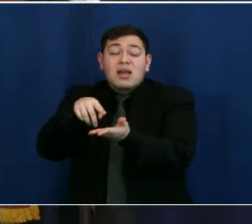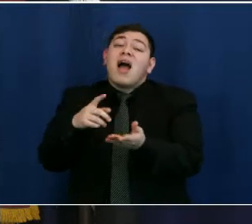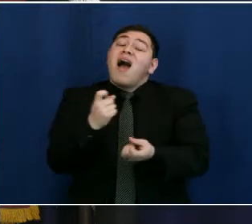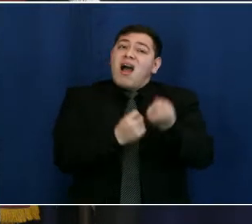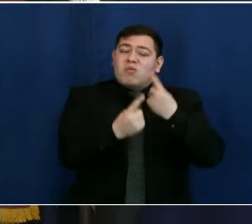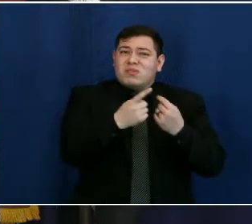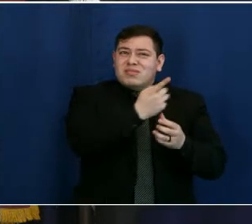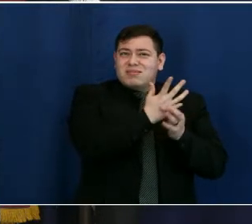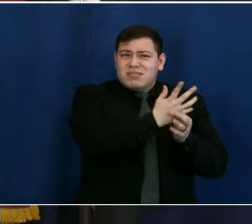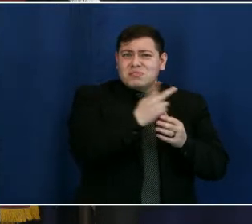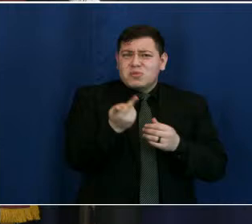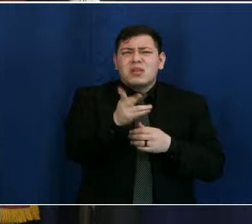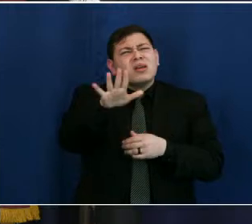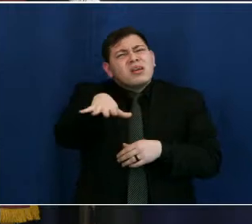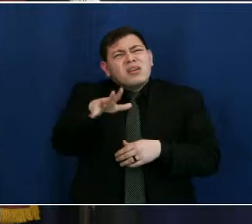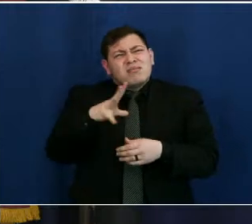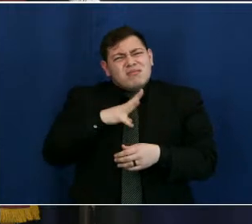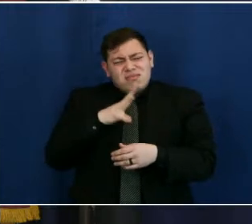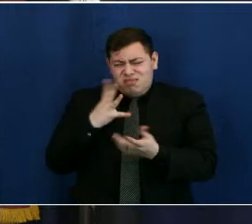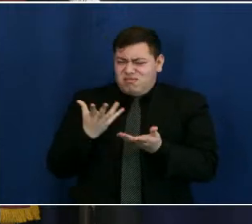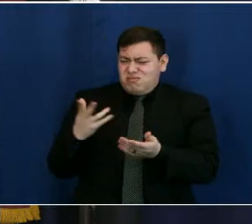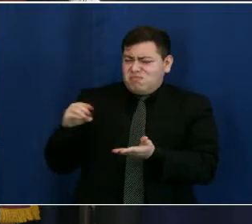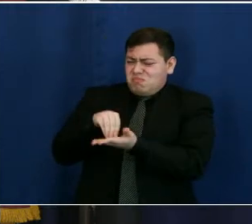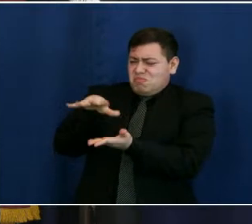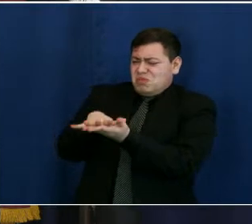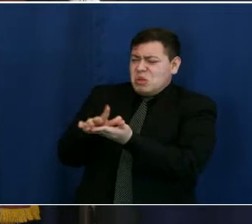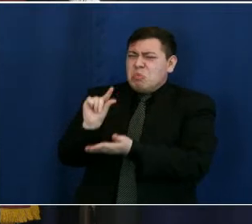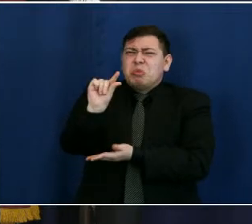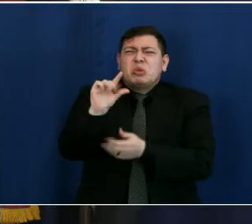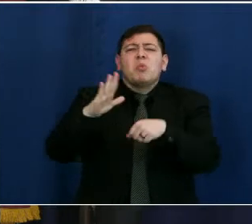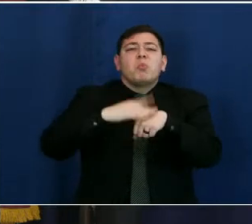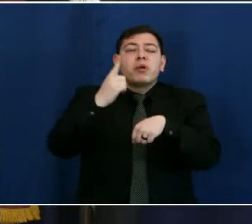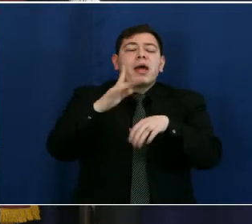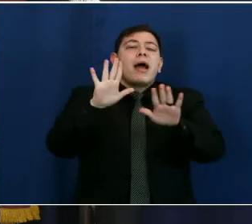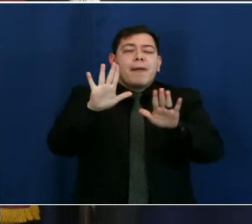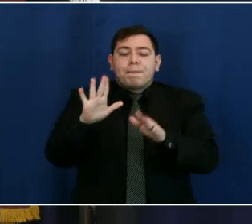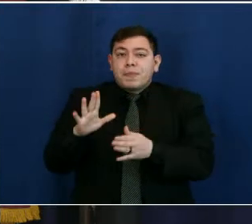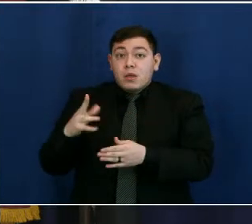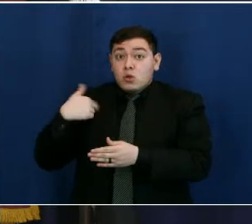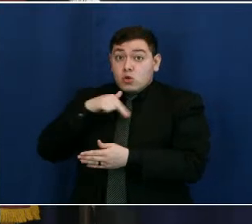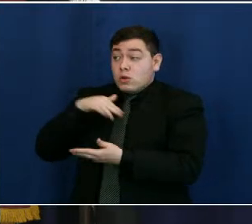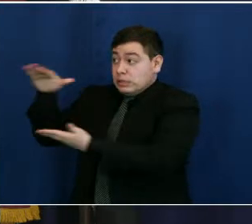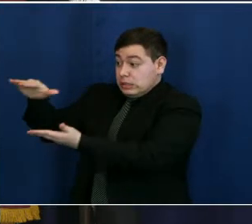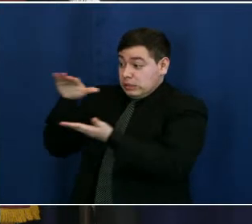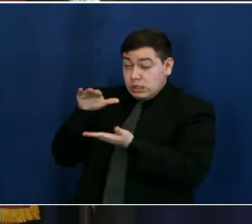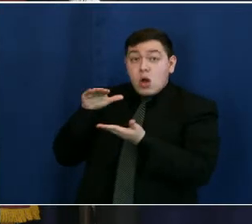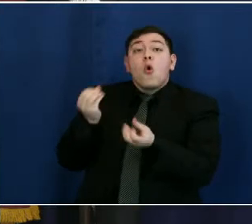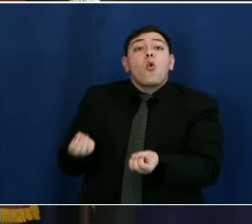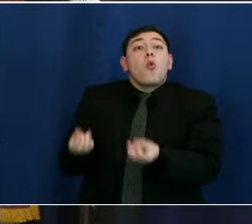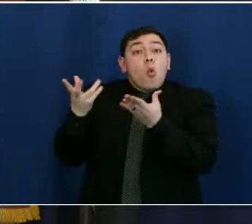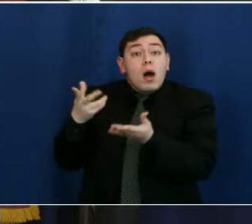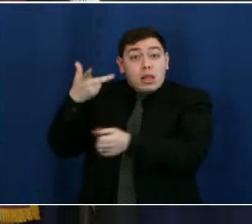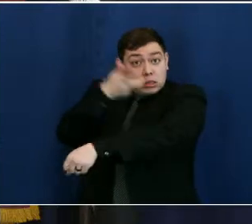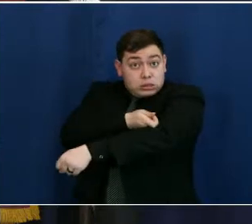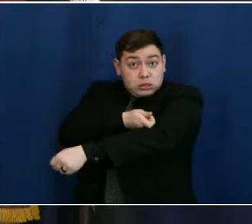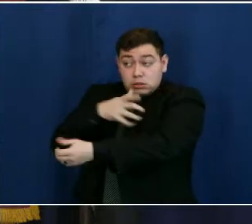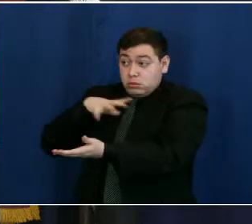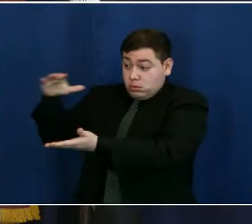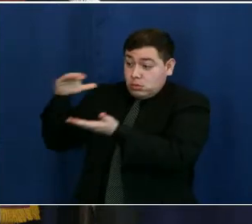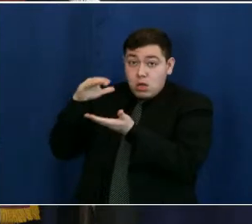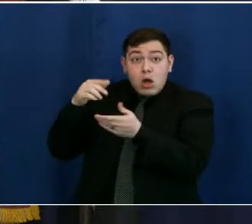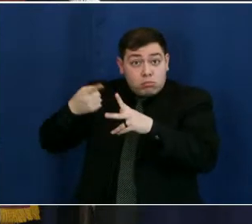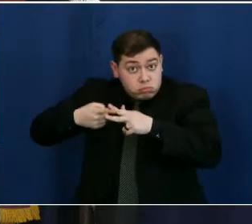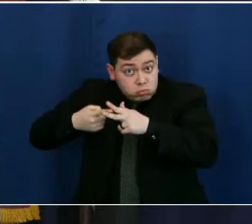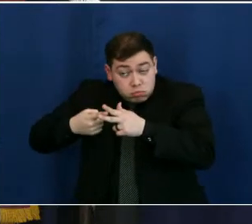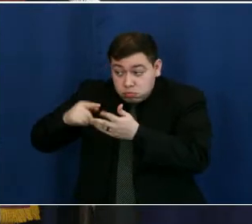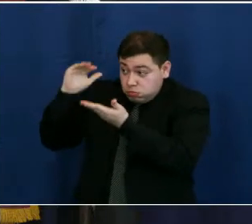Pues desafortunadamente tiene que ver todo eso con la gran cantidad de vacunas que existan. Entonces, mientras que no haya suficientes vacunas, lo que no